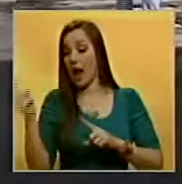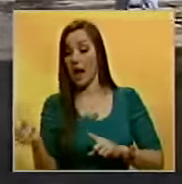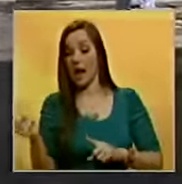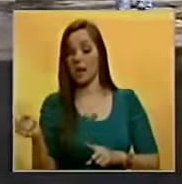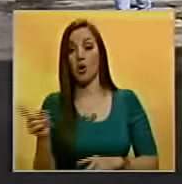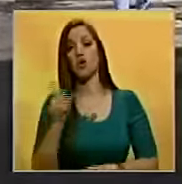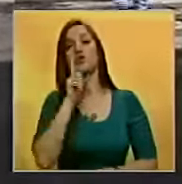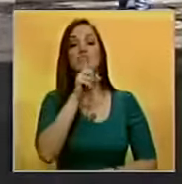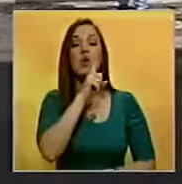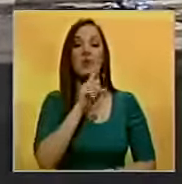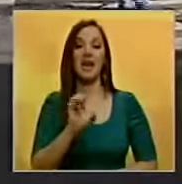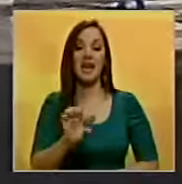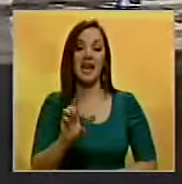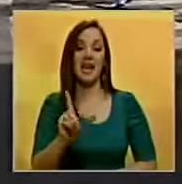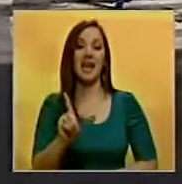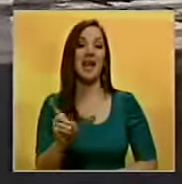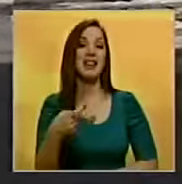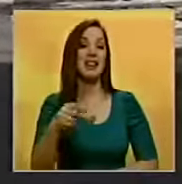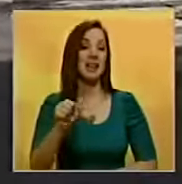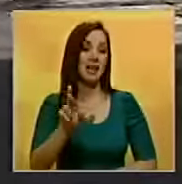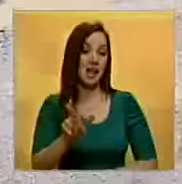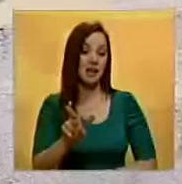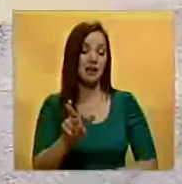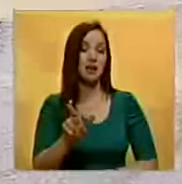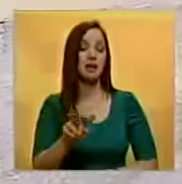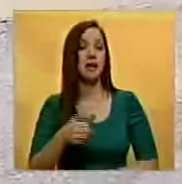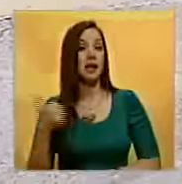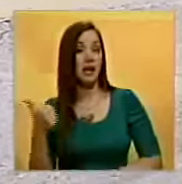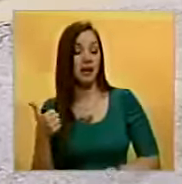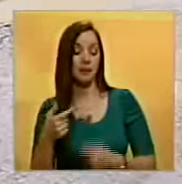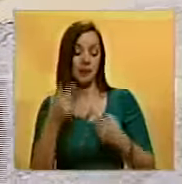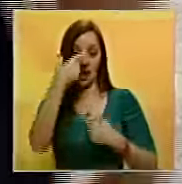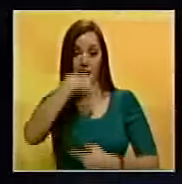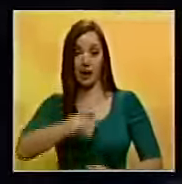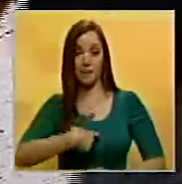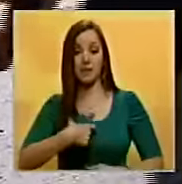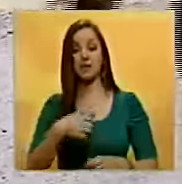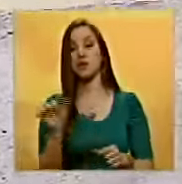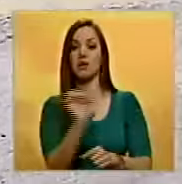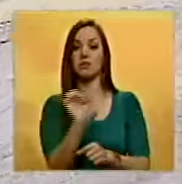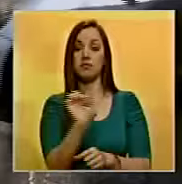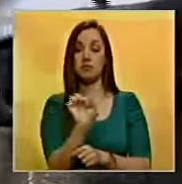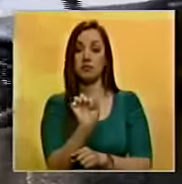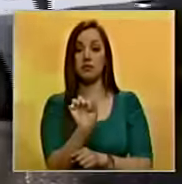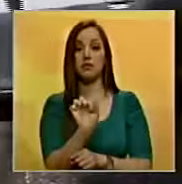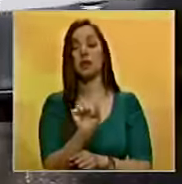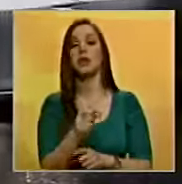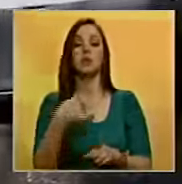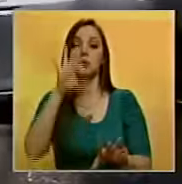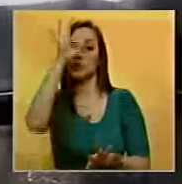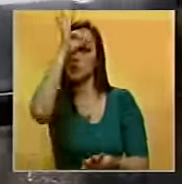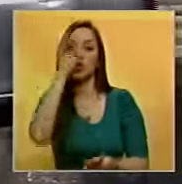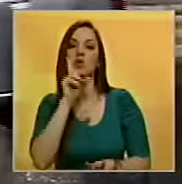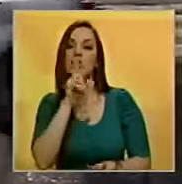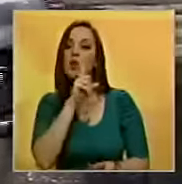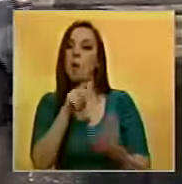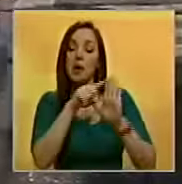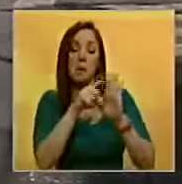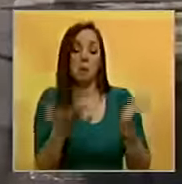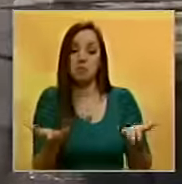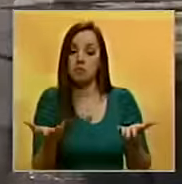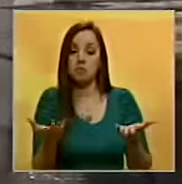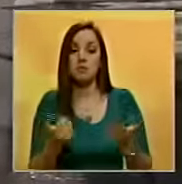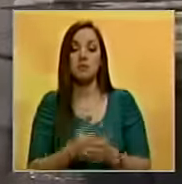fue identificado como Edgar Leopoldo Pinto Marrero, mientras que la víctima que viajaba frente al volante aún no ha sido